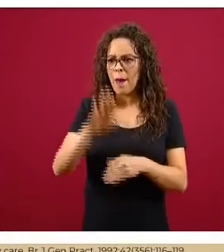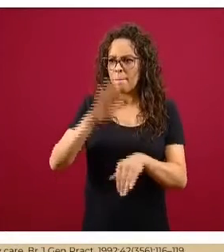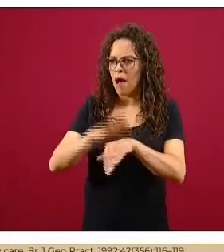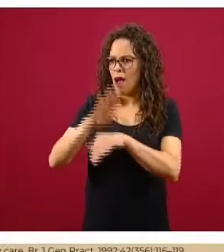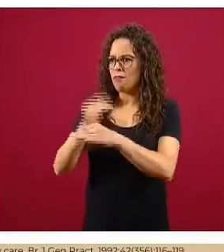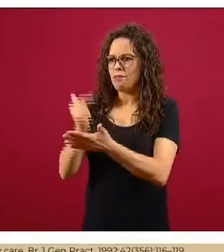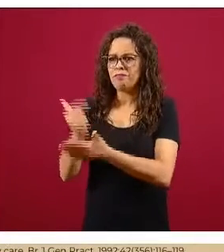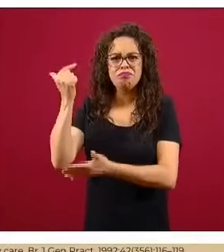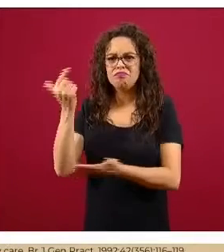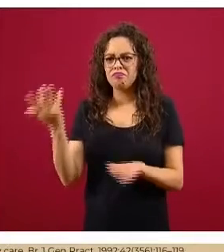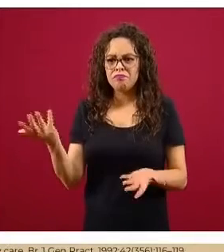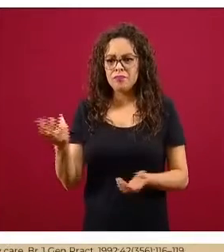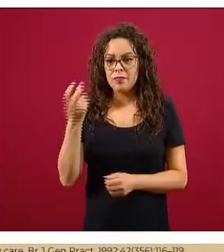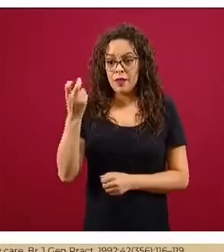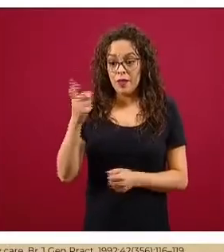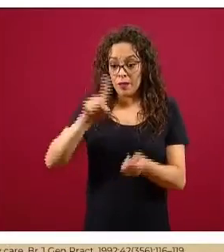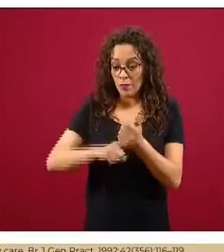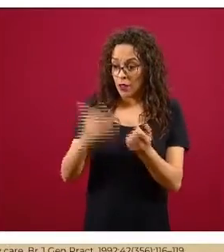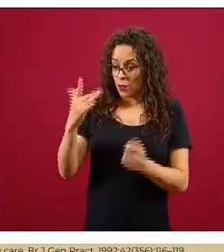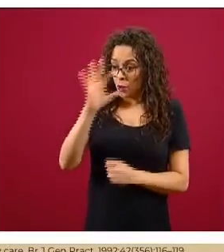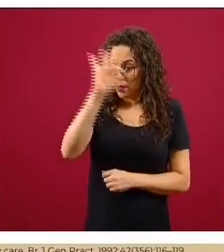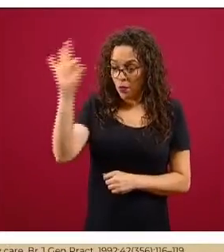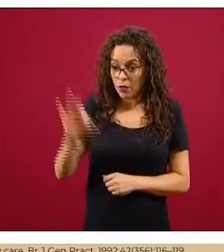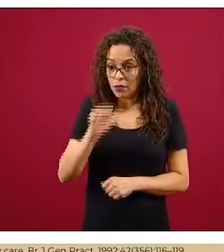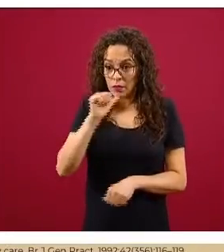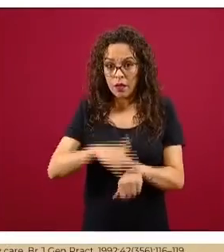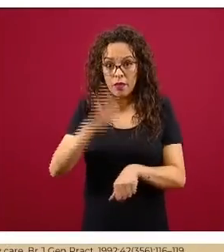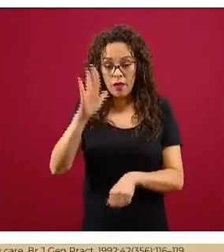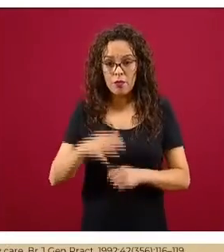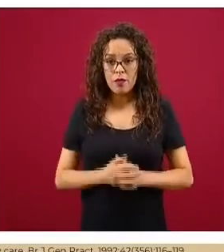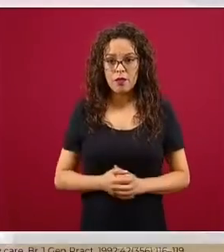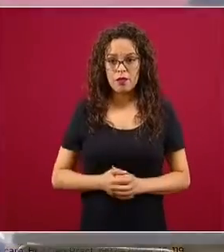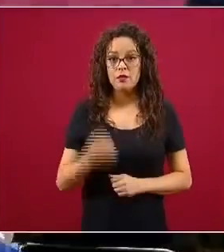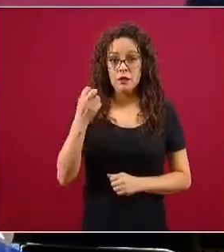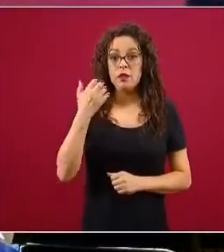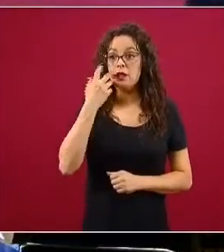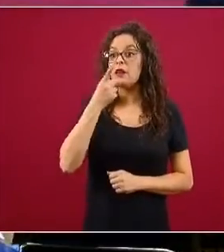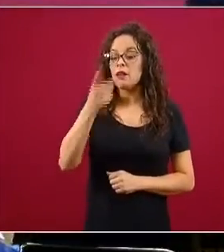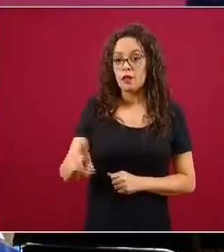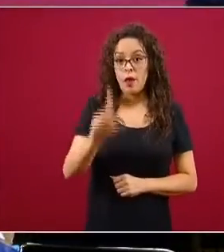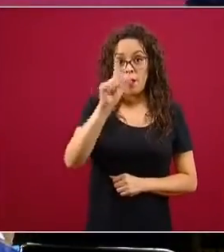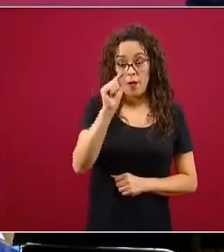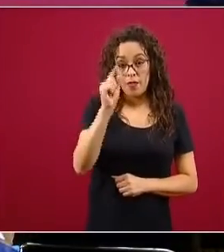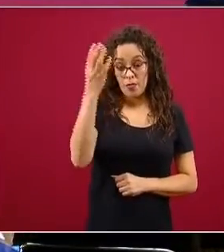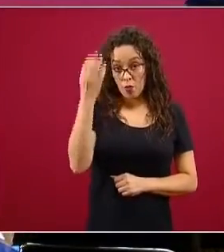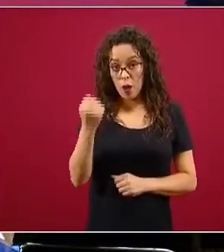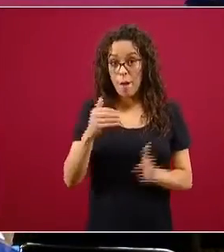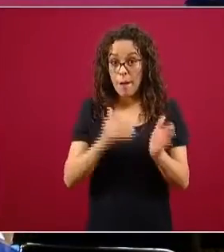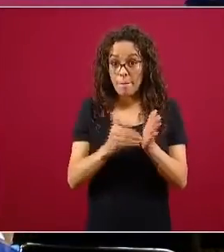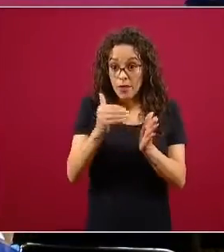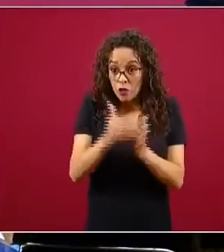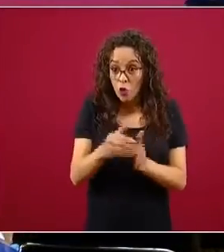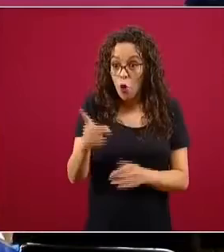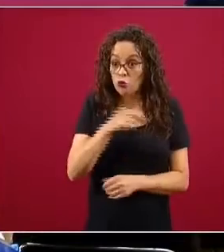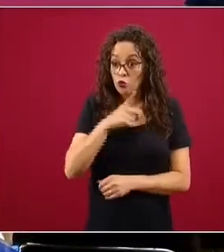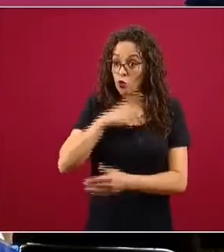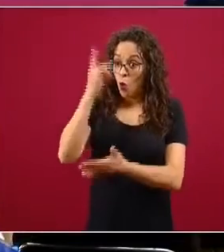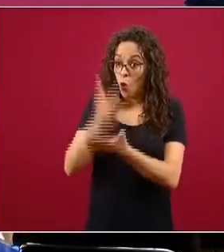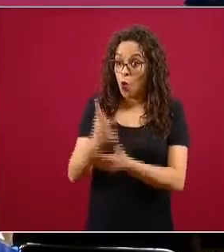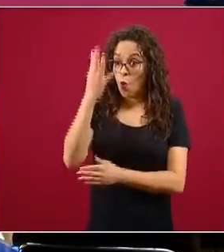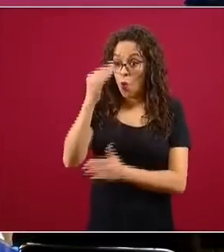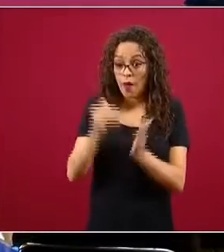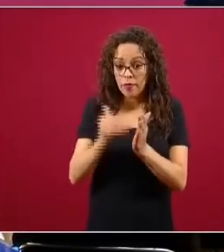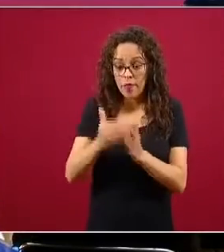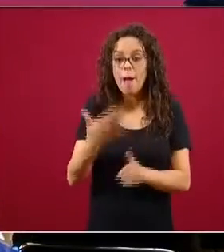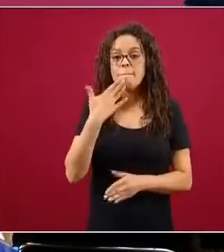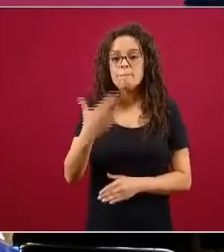el 50% de esos. Esto quiere decir que de estos 29 millones, solamente 4 millones de esos están bien